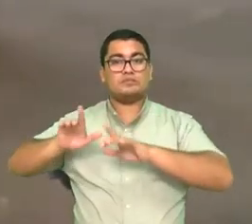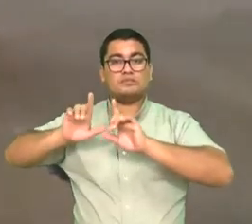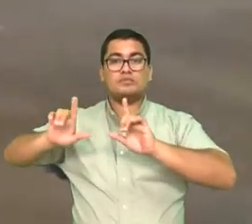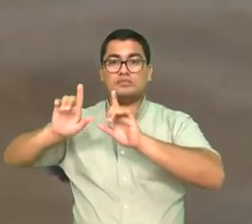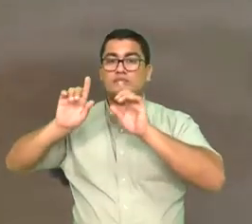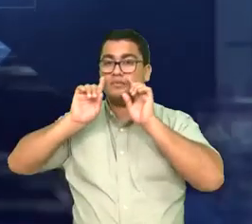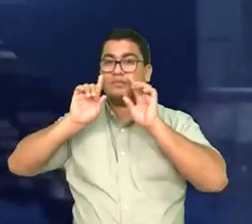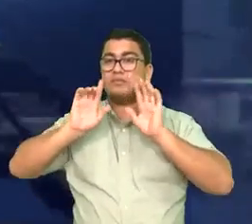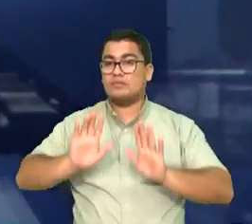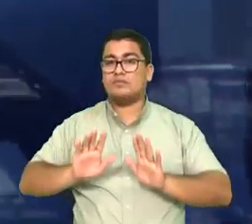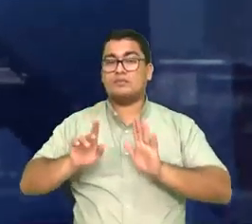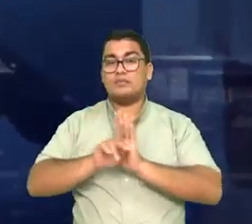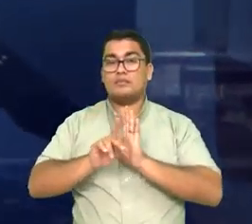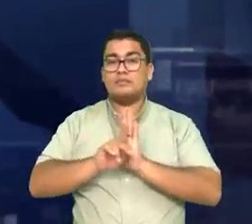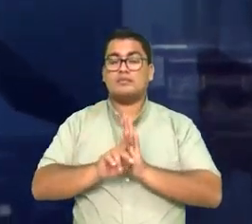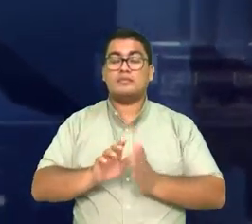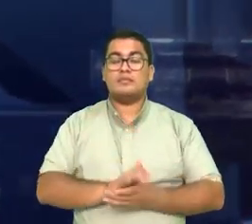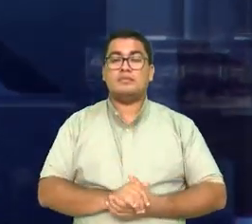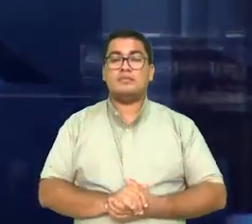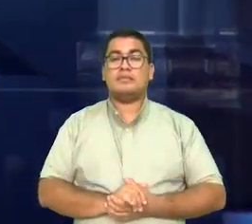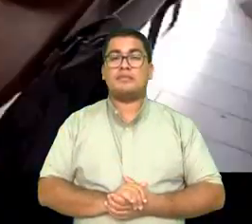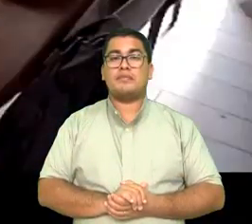riesgo.